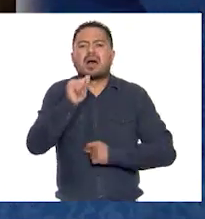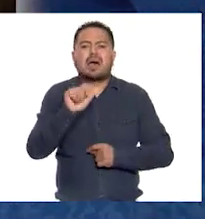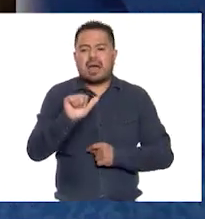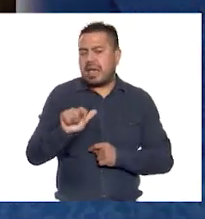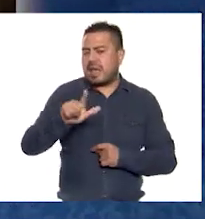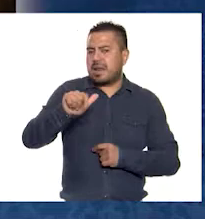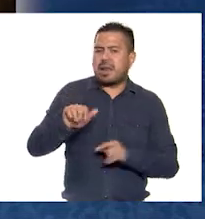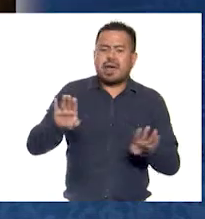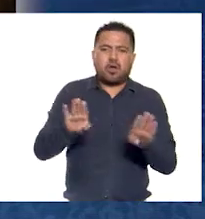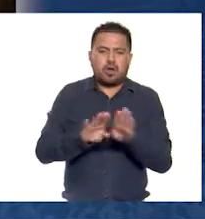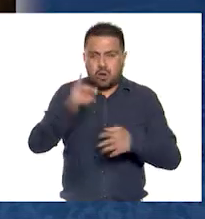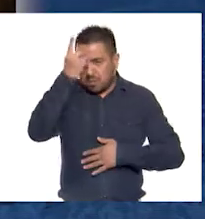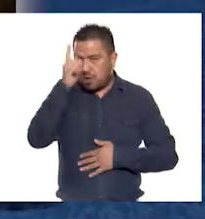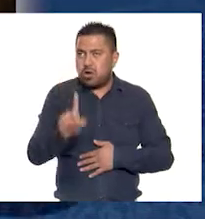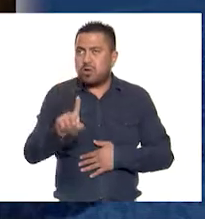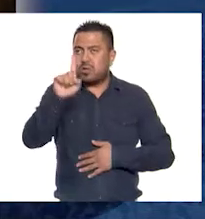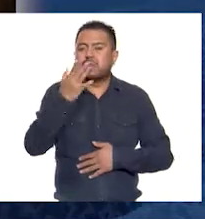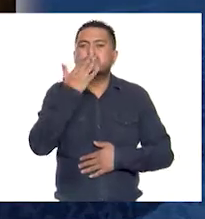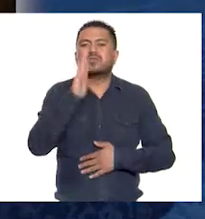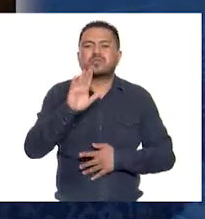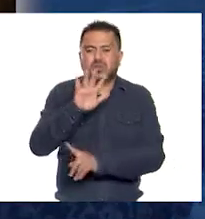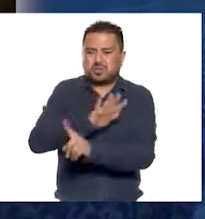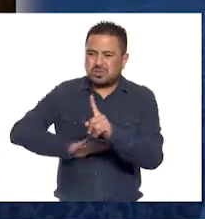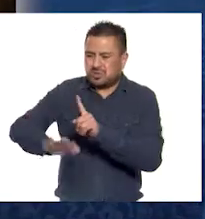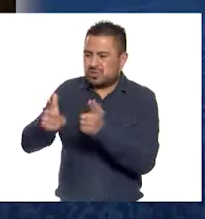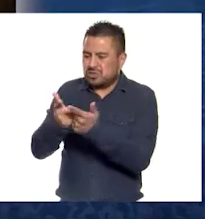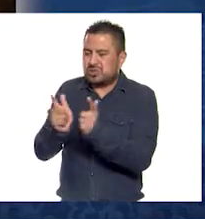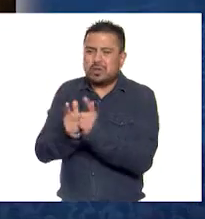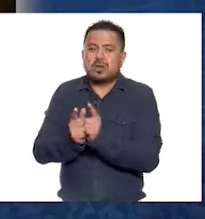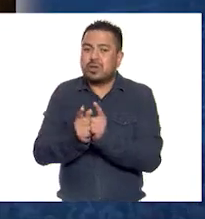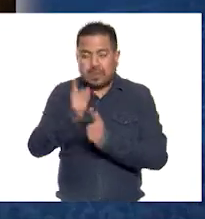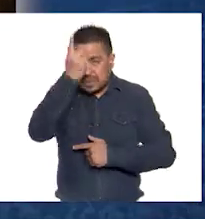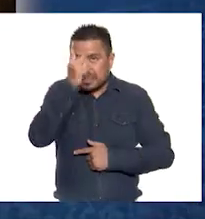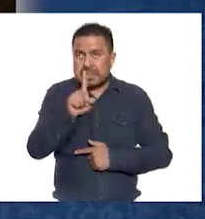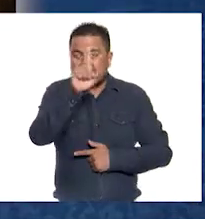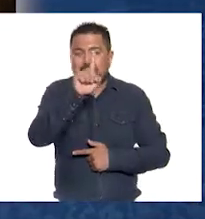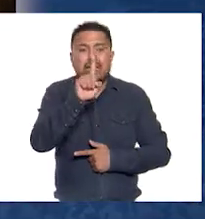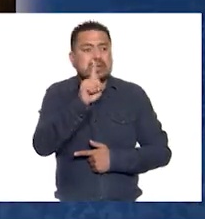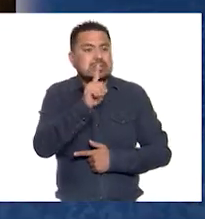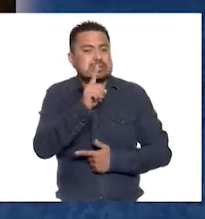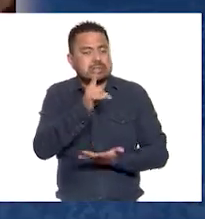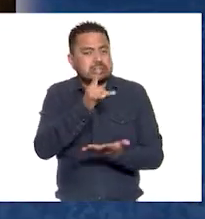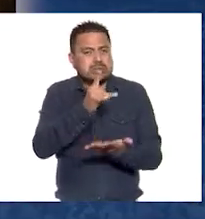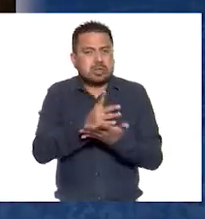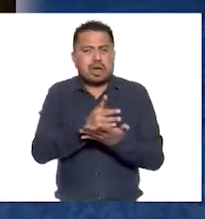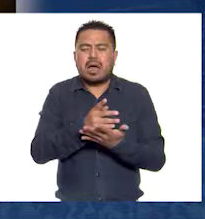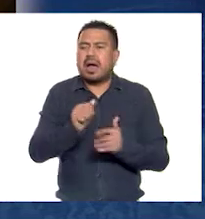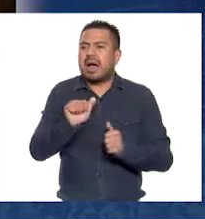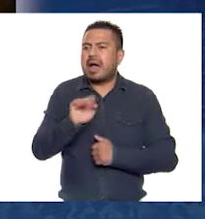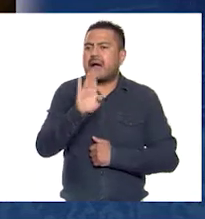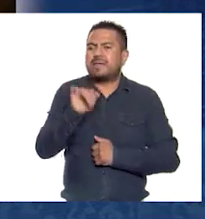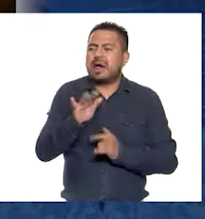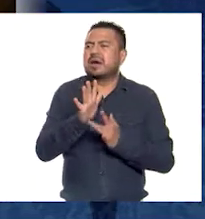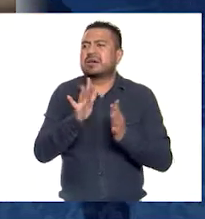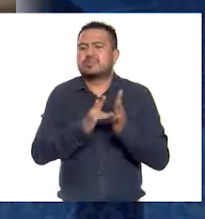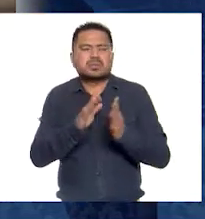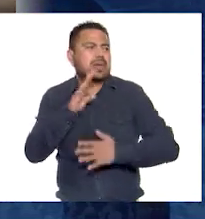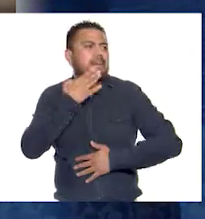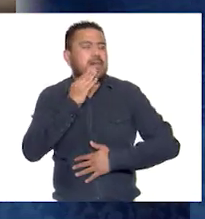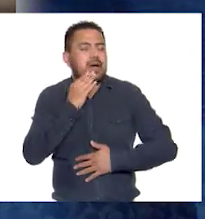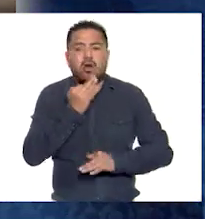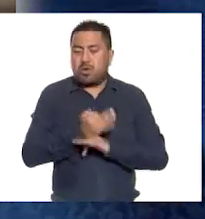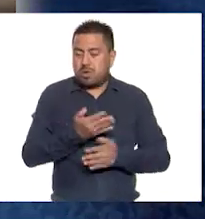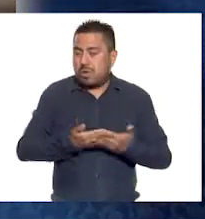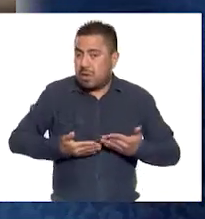Allah como Dios de los musulmanes, sino el Dios único que adoró Abraham, Jesús, María y